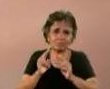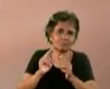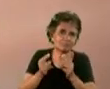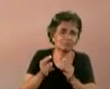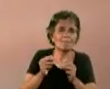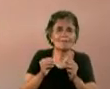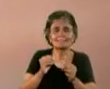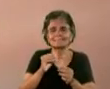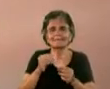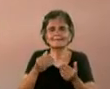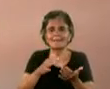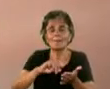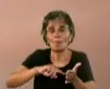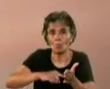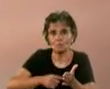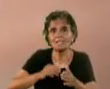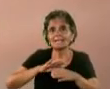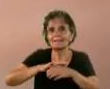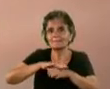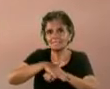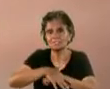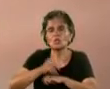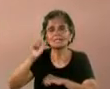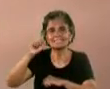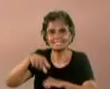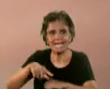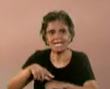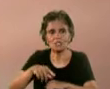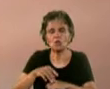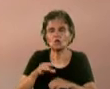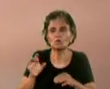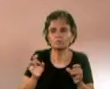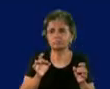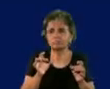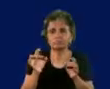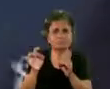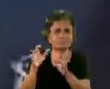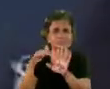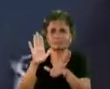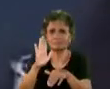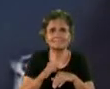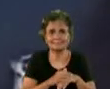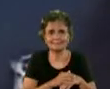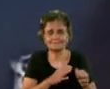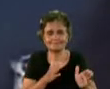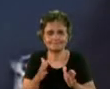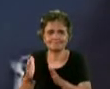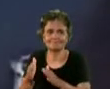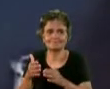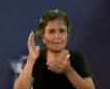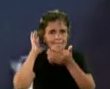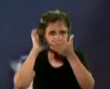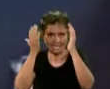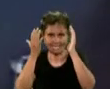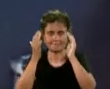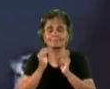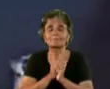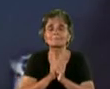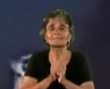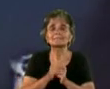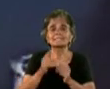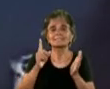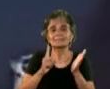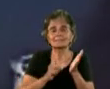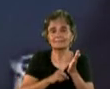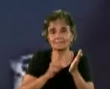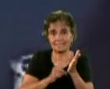desde julio. Buenos Aires, Misiones y Chaco, los distritos más afectados. Milei desafía. Si el DNU se